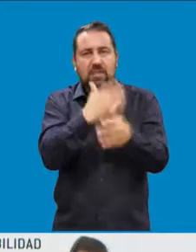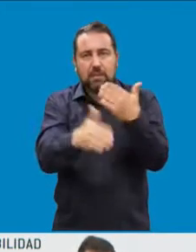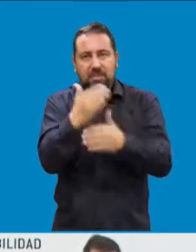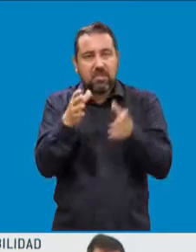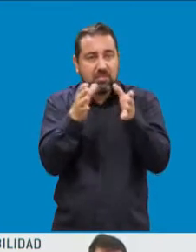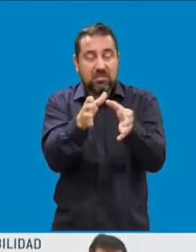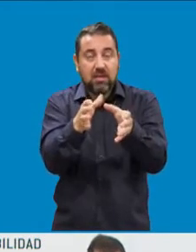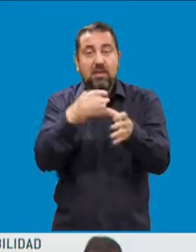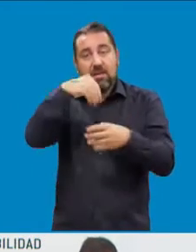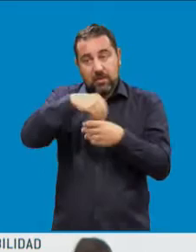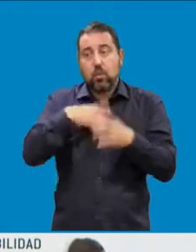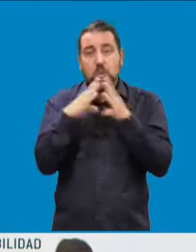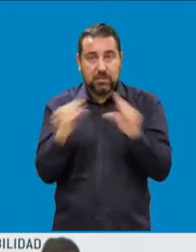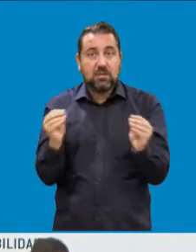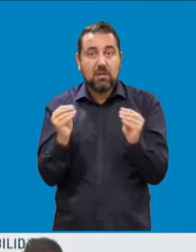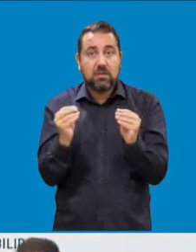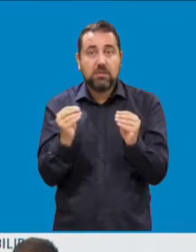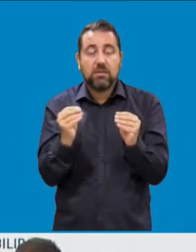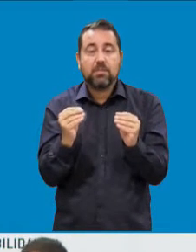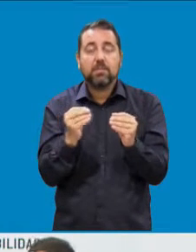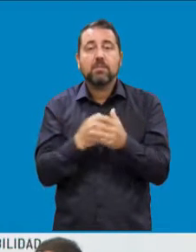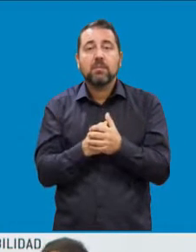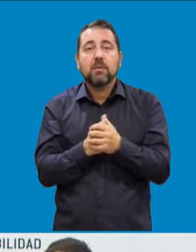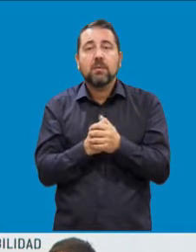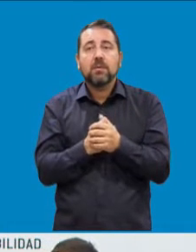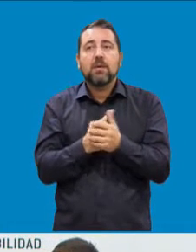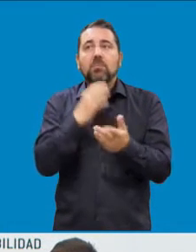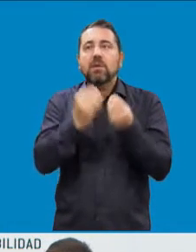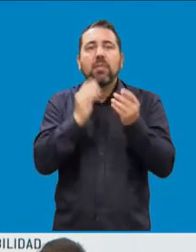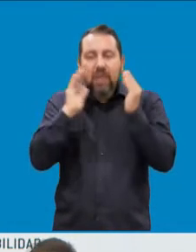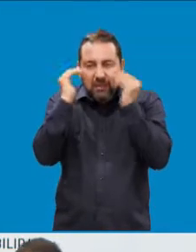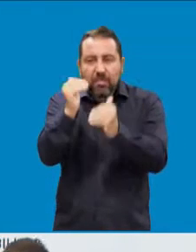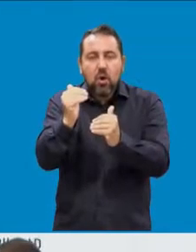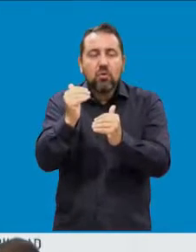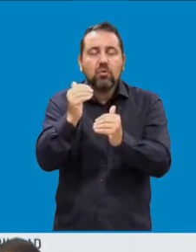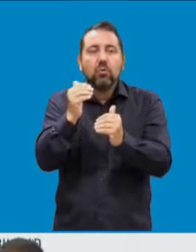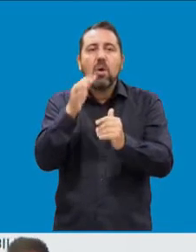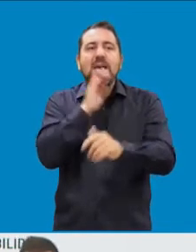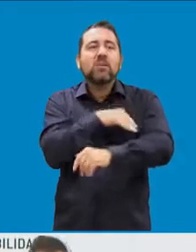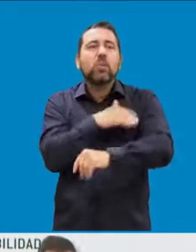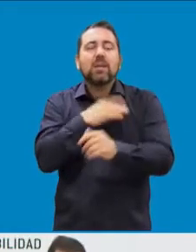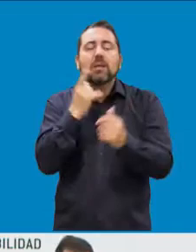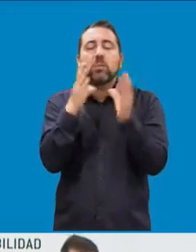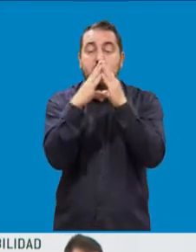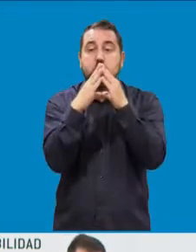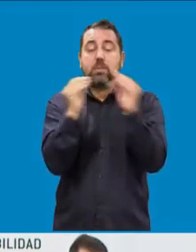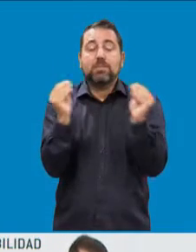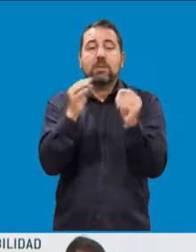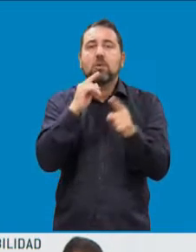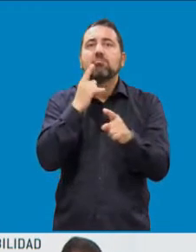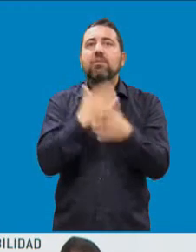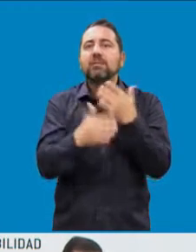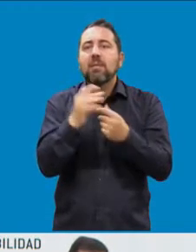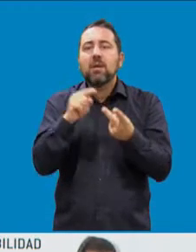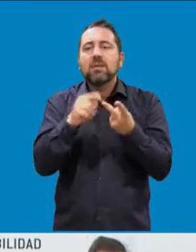grupo de atención a la discapacidad de la universidad. No se realiza la atención